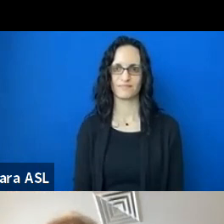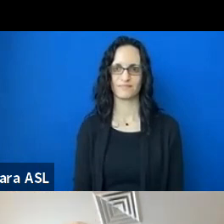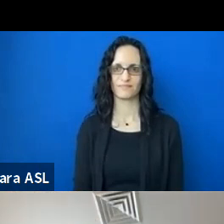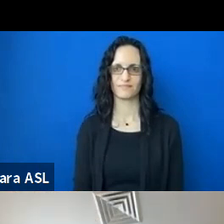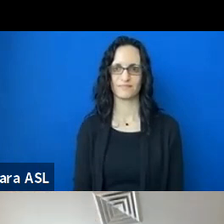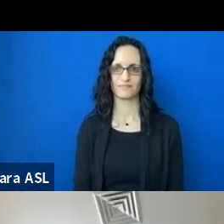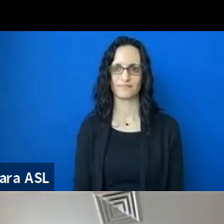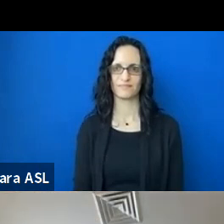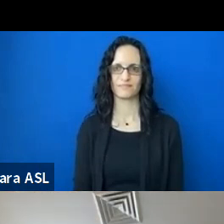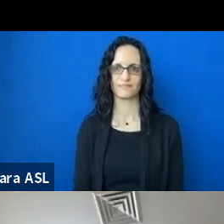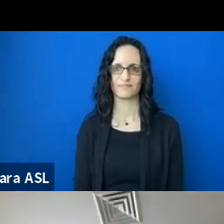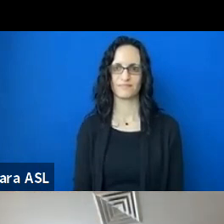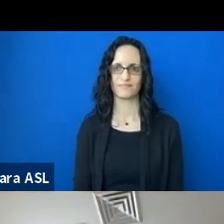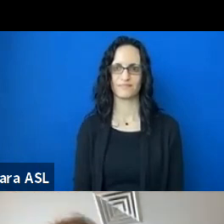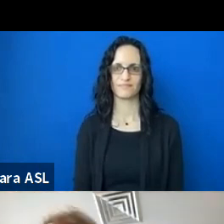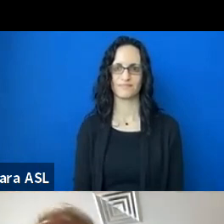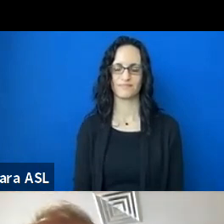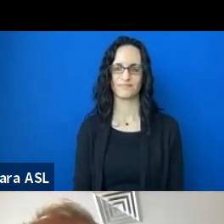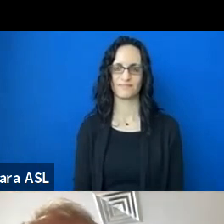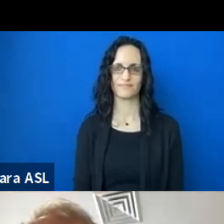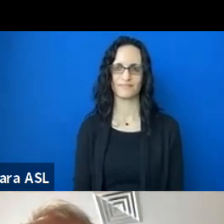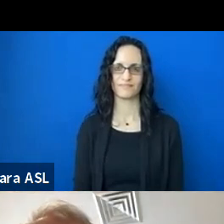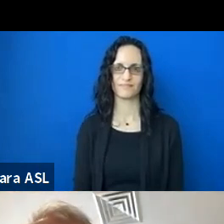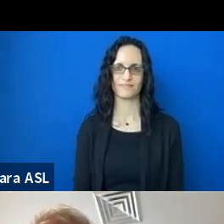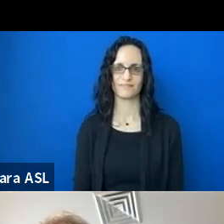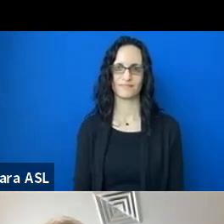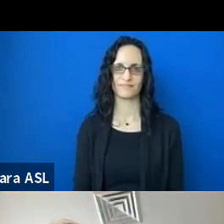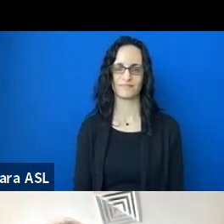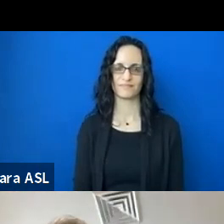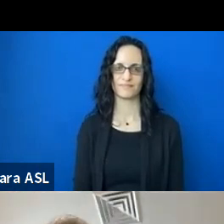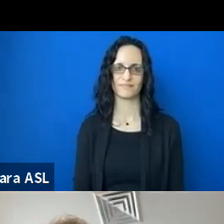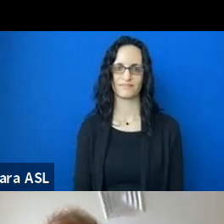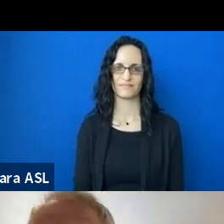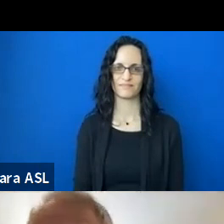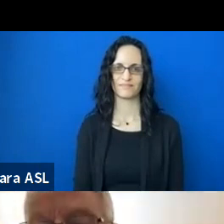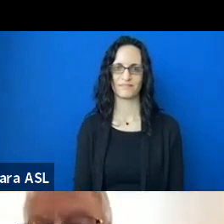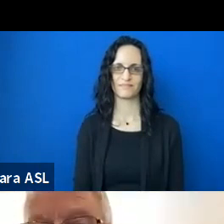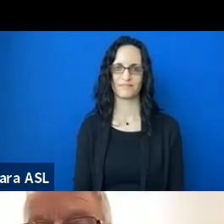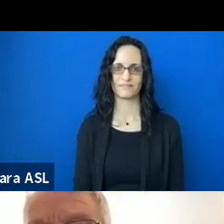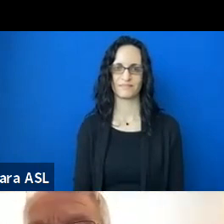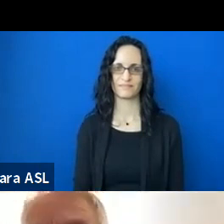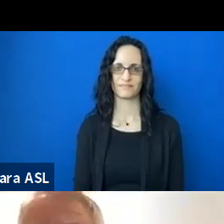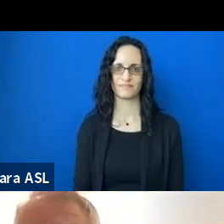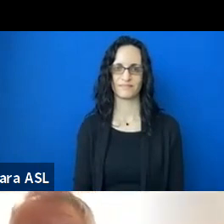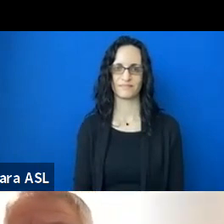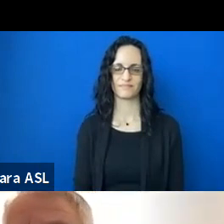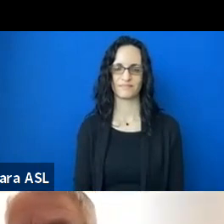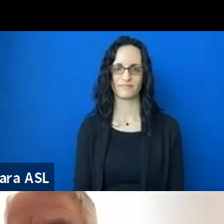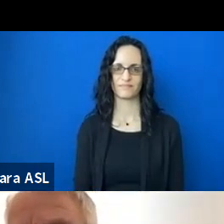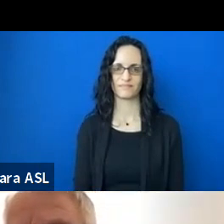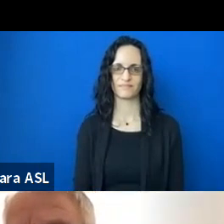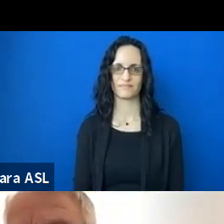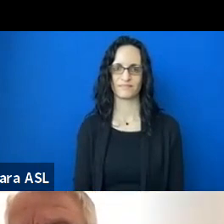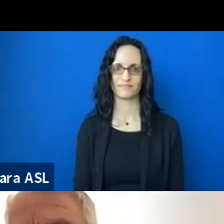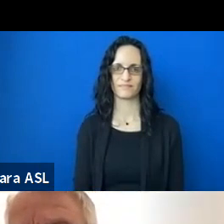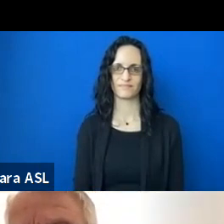buscar en la parte inferior de su pantalla un globo terráqueo. Una vez hayan pulsado allí, seleccionan el idioma español y van a